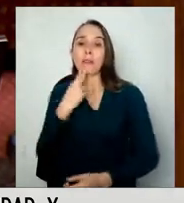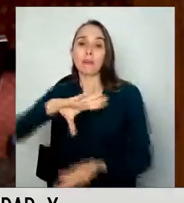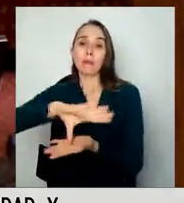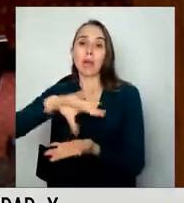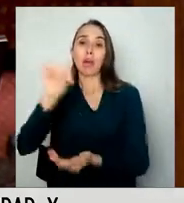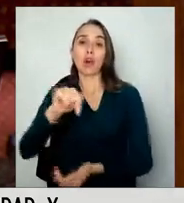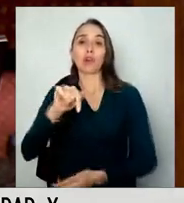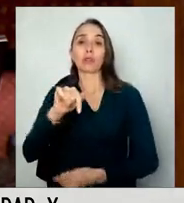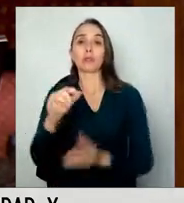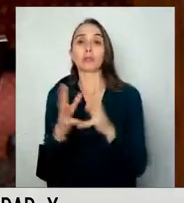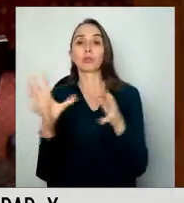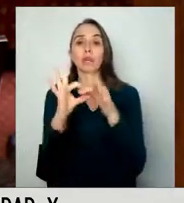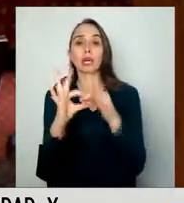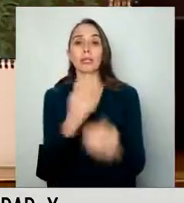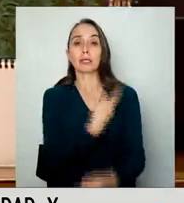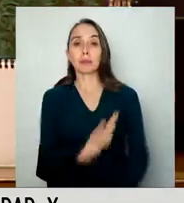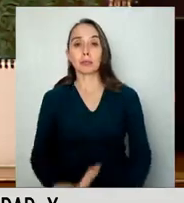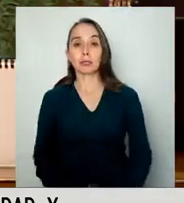presidente